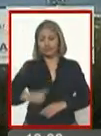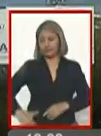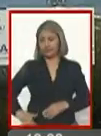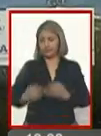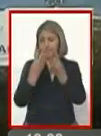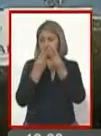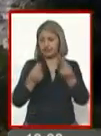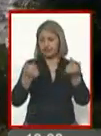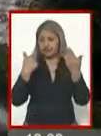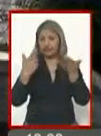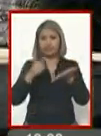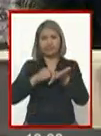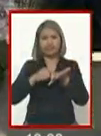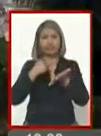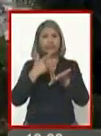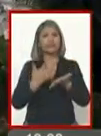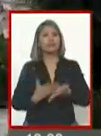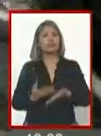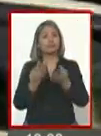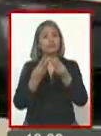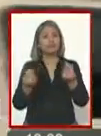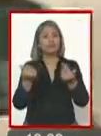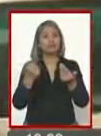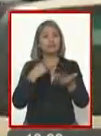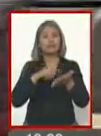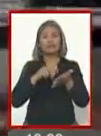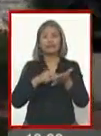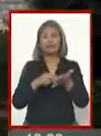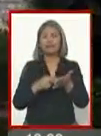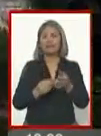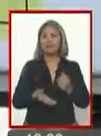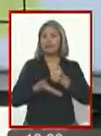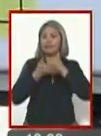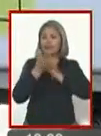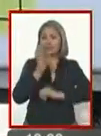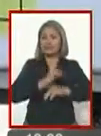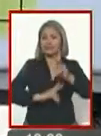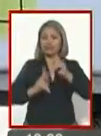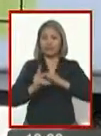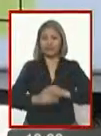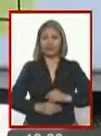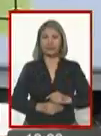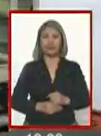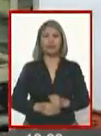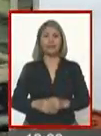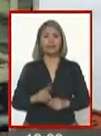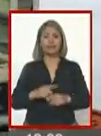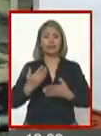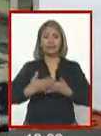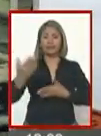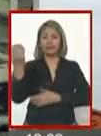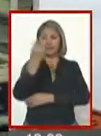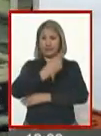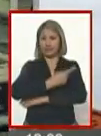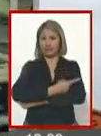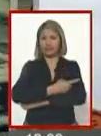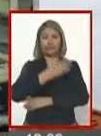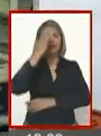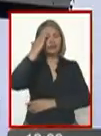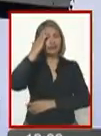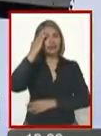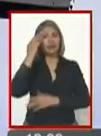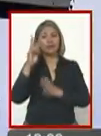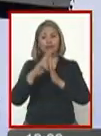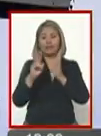definido disolver en su disolución sea lo más favorable a la ciudadanía entretanto en los próximos días se